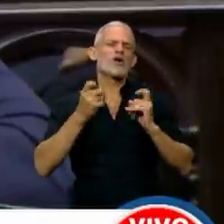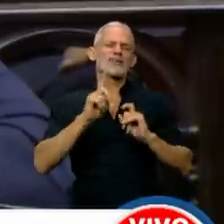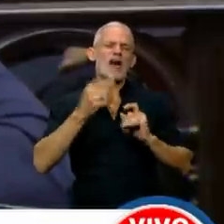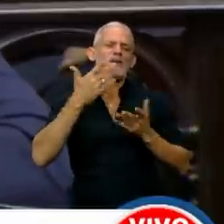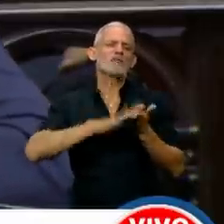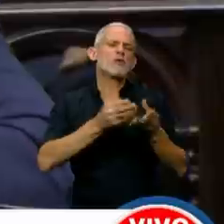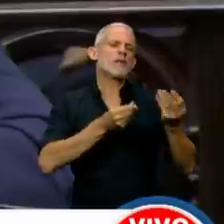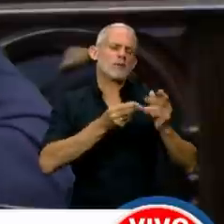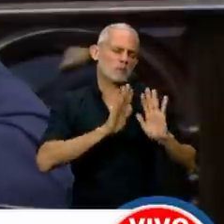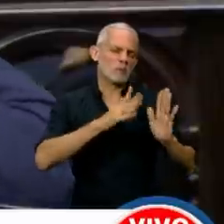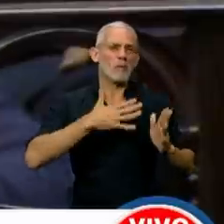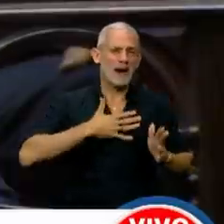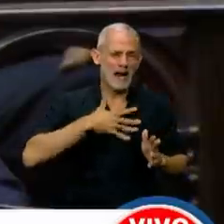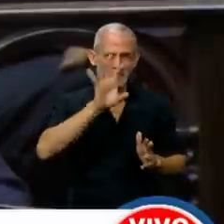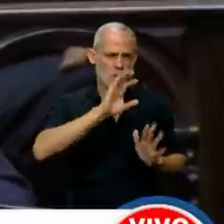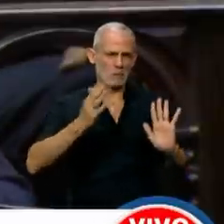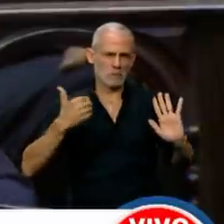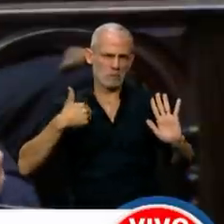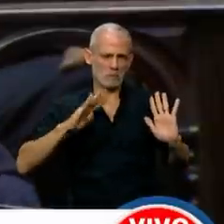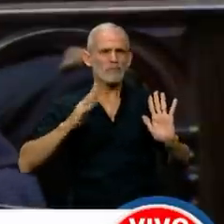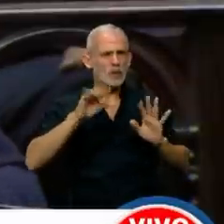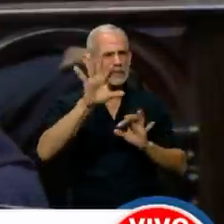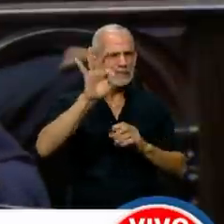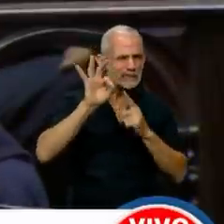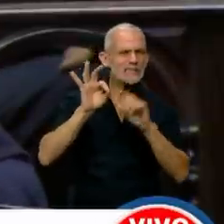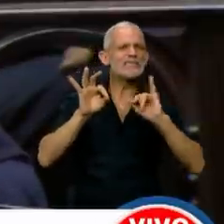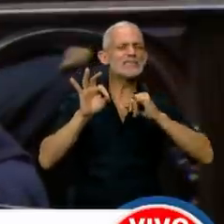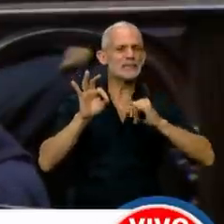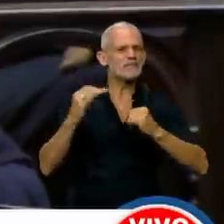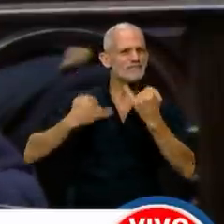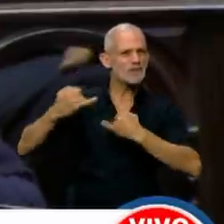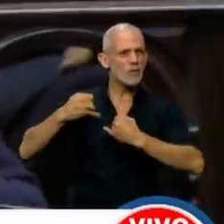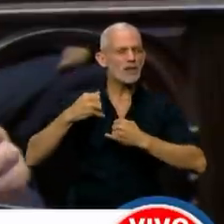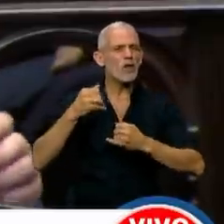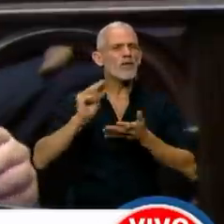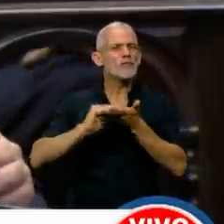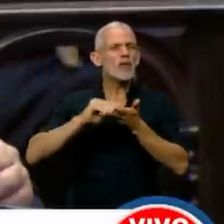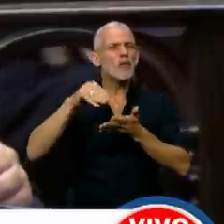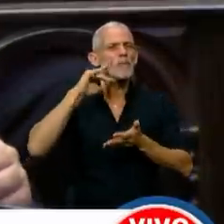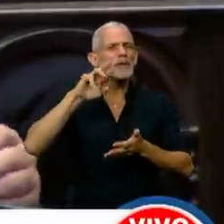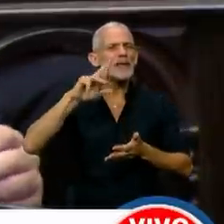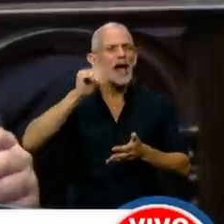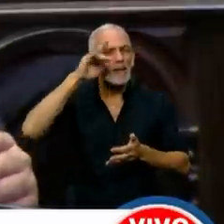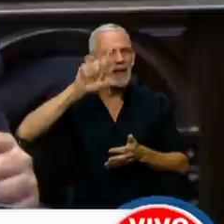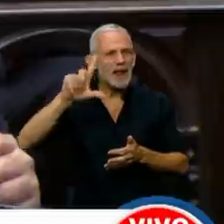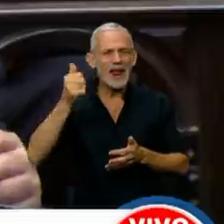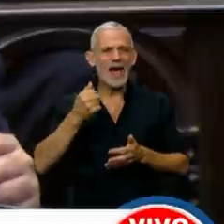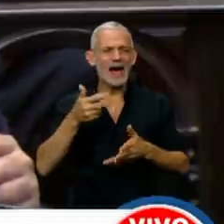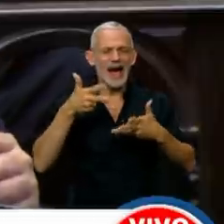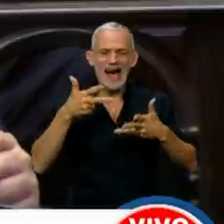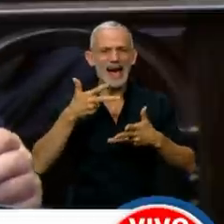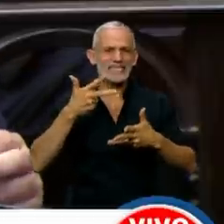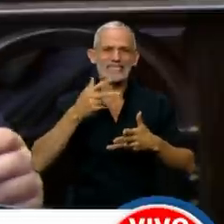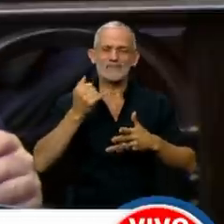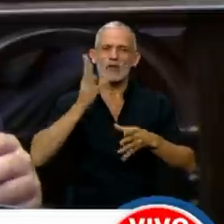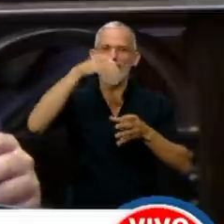presupuesto para mi provincia si quiero rescatar algo que me comentaba el diputado mira de la que no pudo no